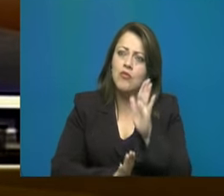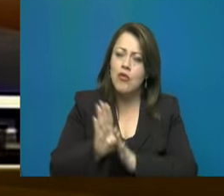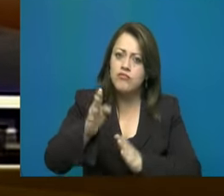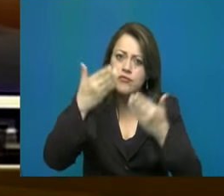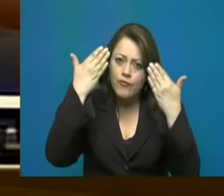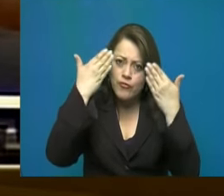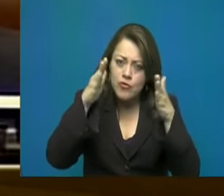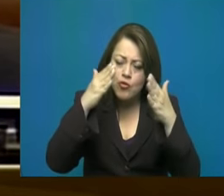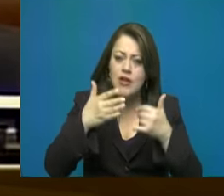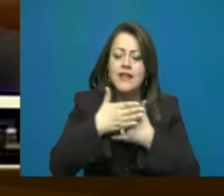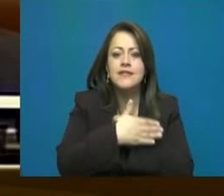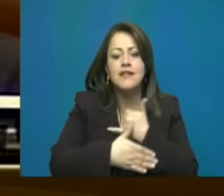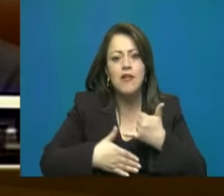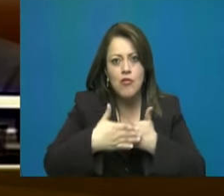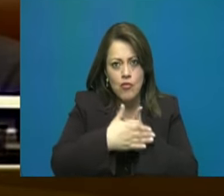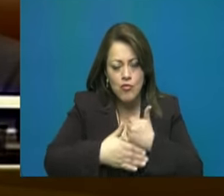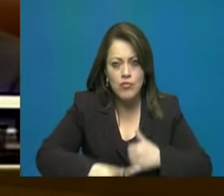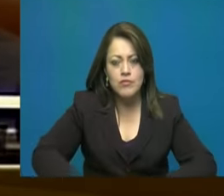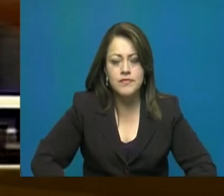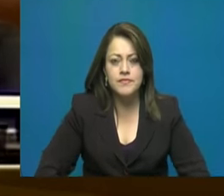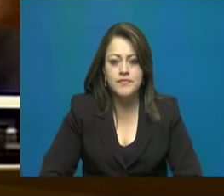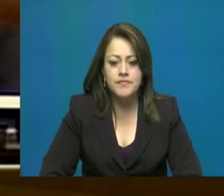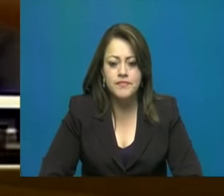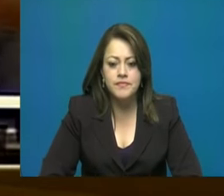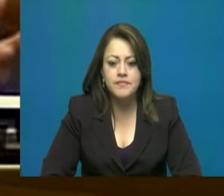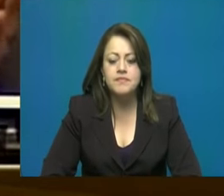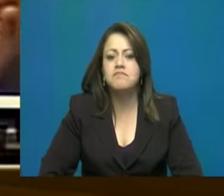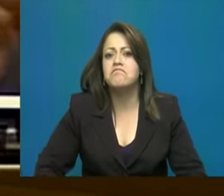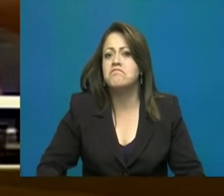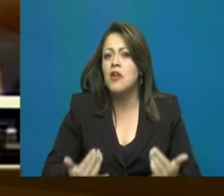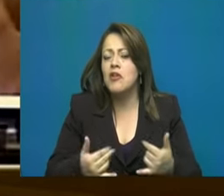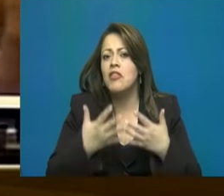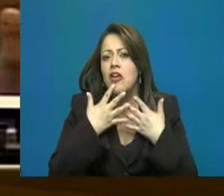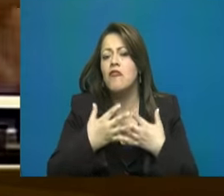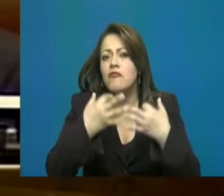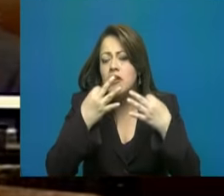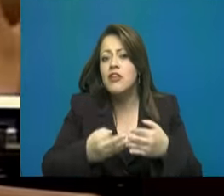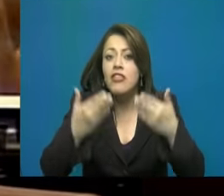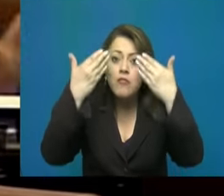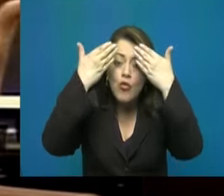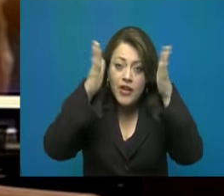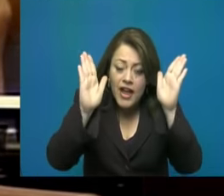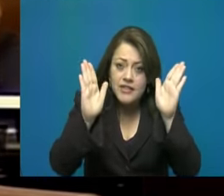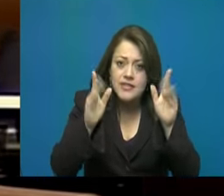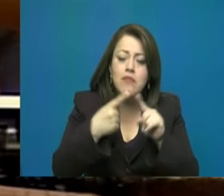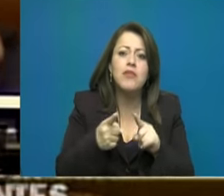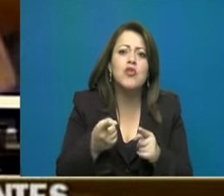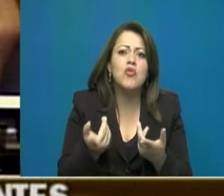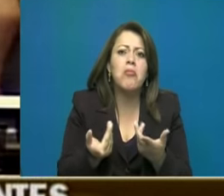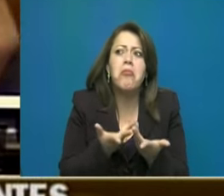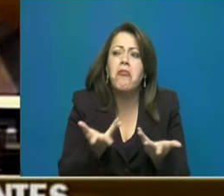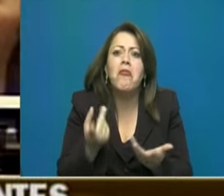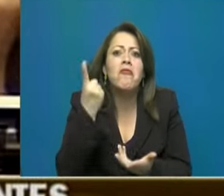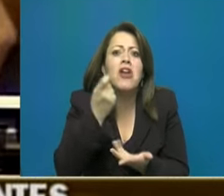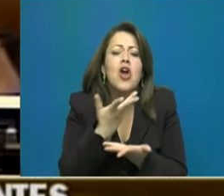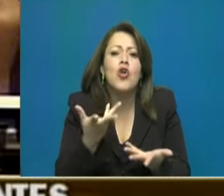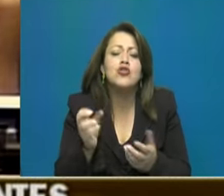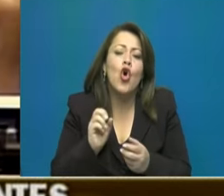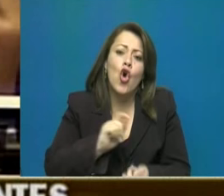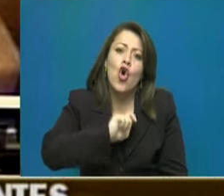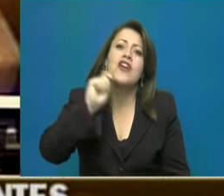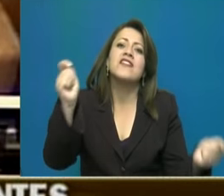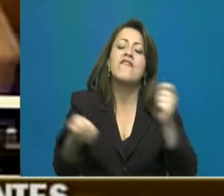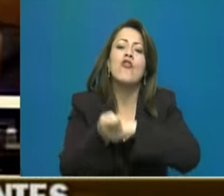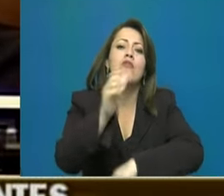democracia en nuestro país. Porque no podemos hablar de una verdadera democracia, como no podemos hablar de una verdadera reforma de equilibrio